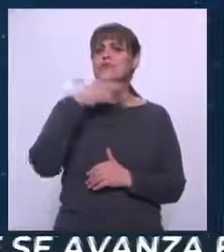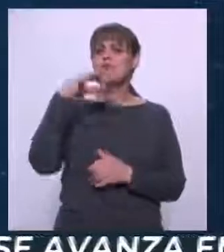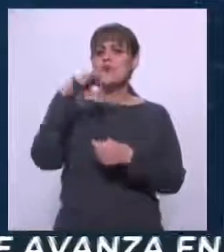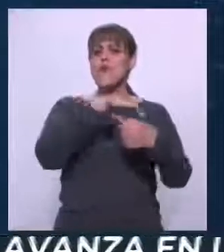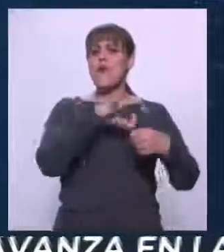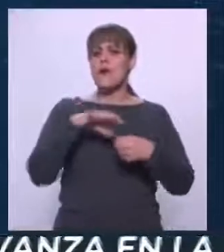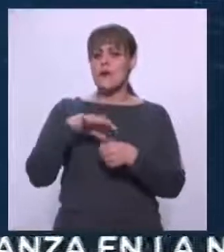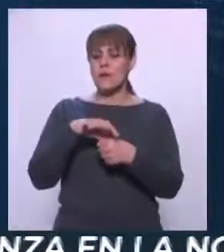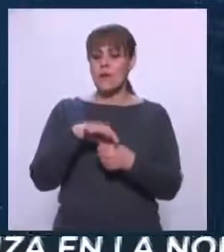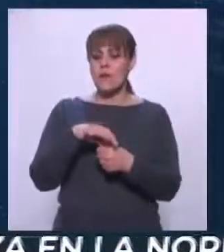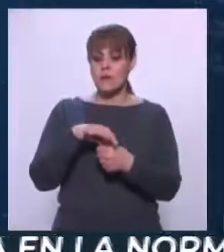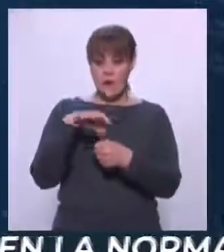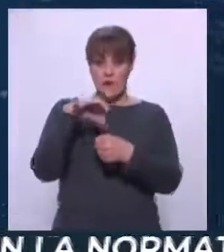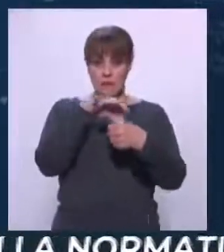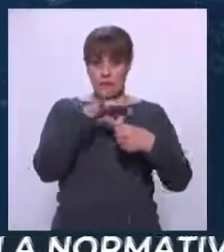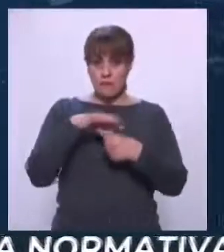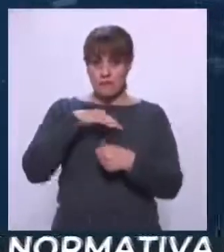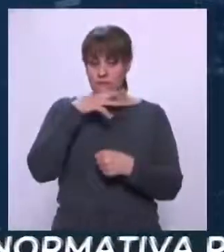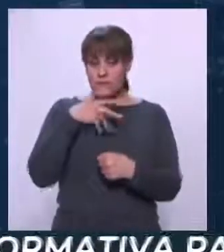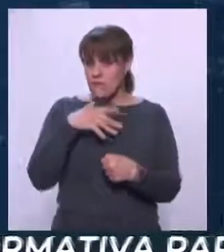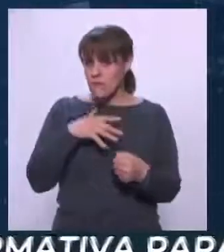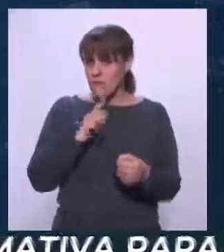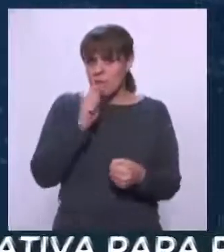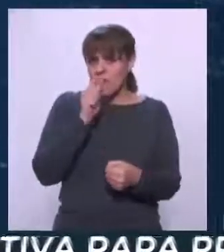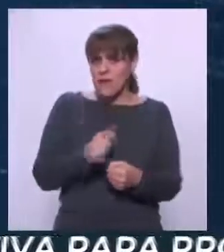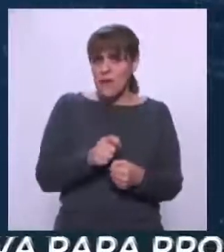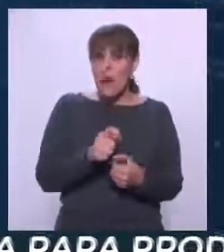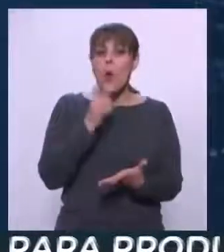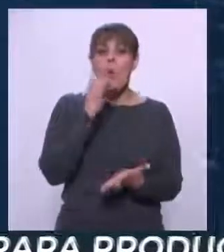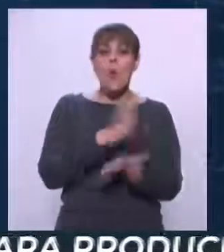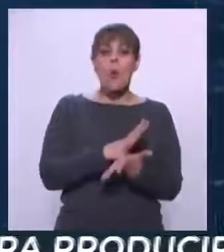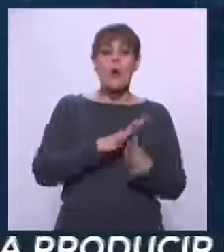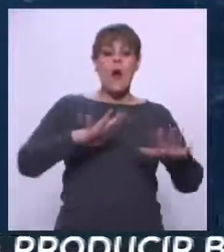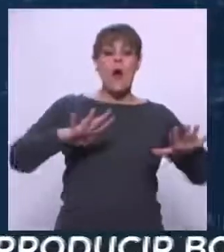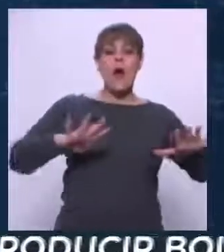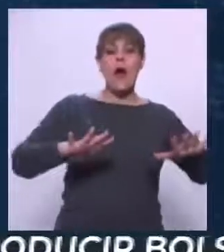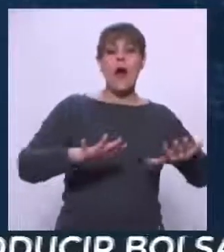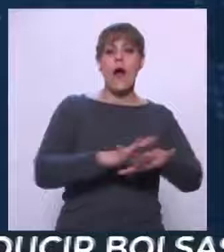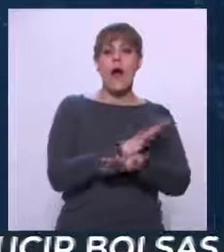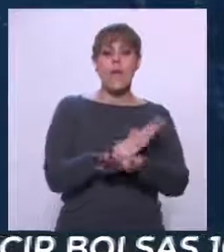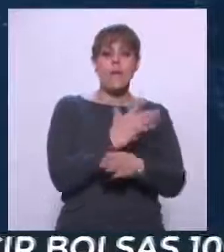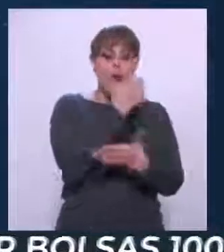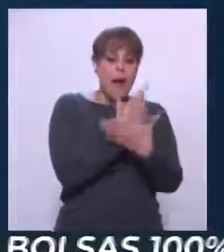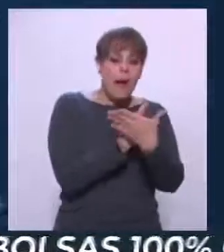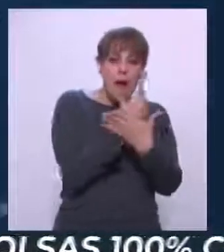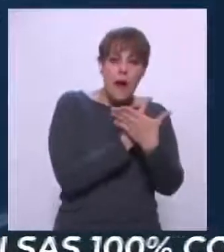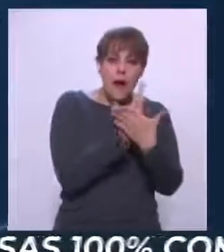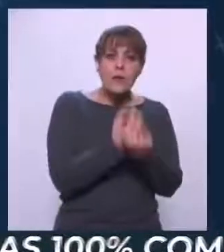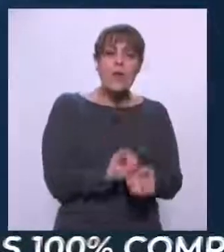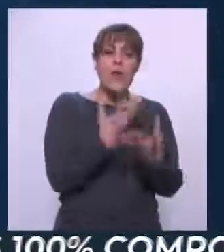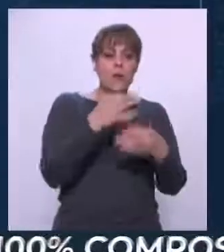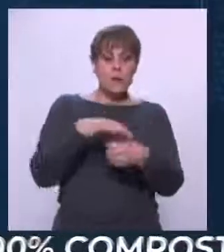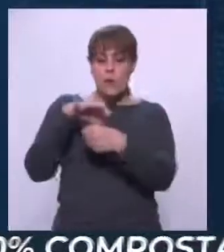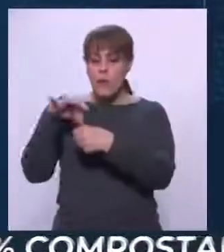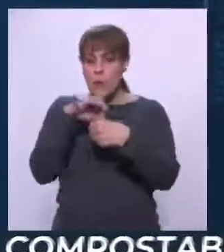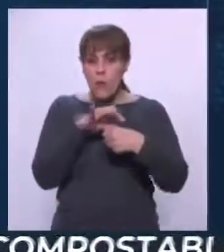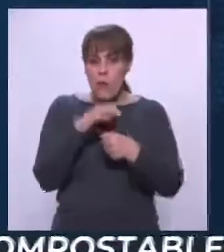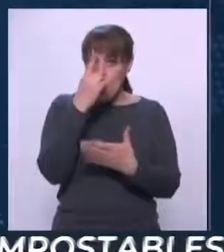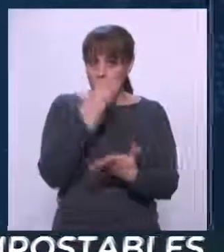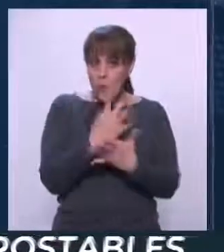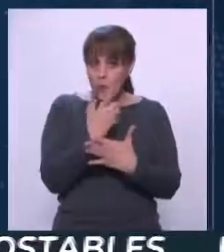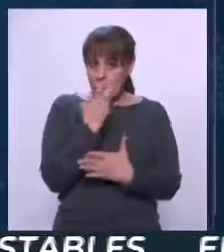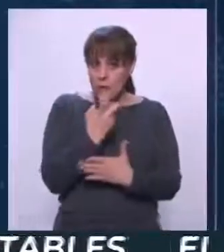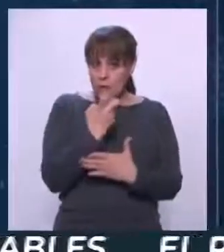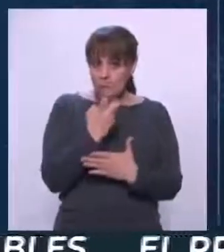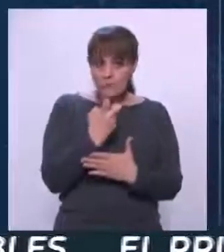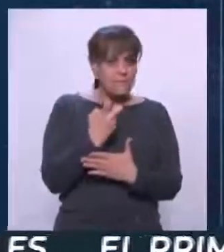es solamente el adulterar el conteo de los votos.